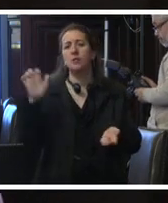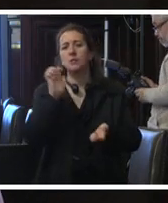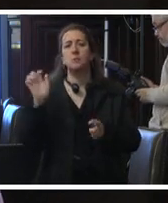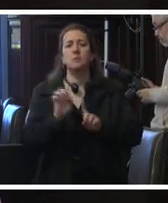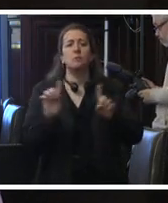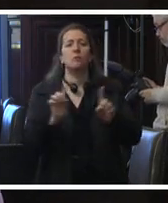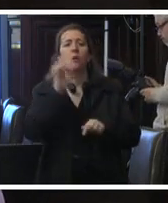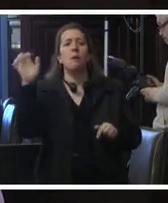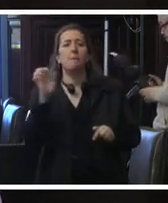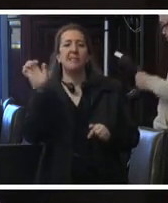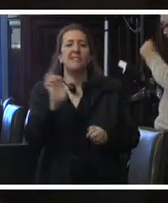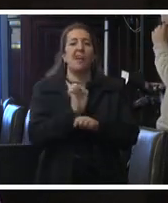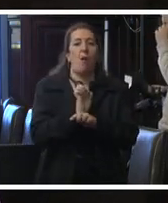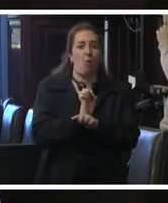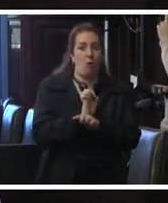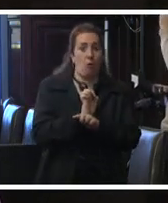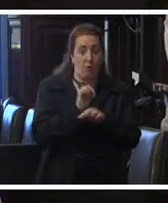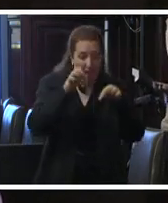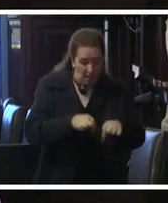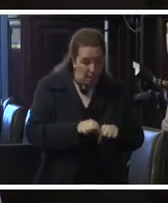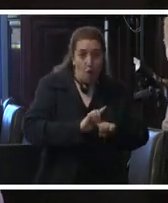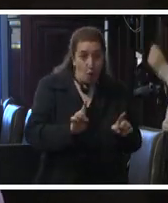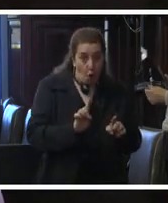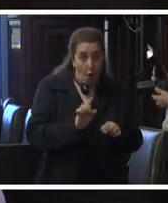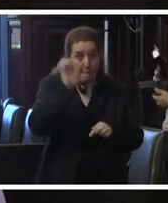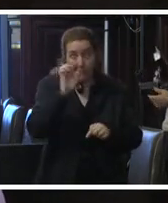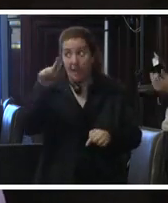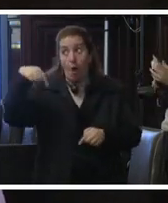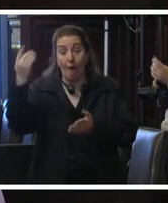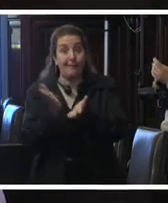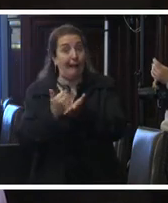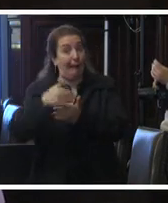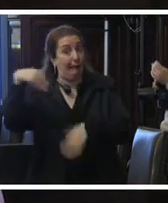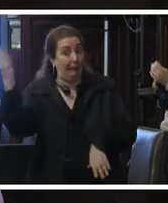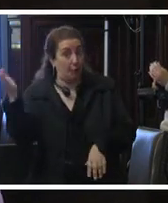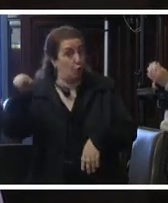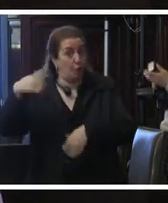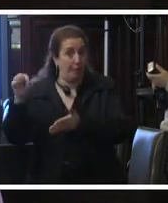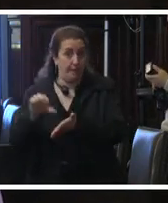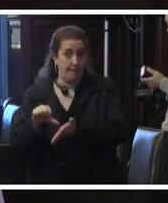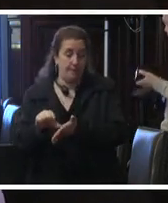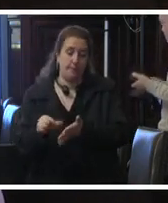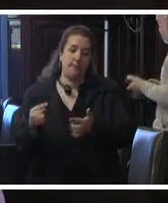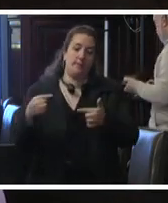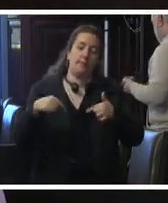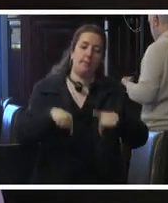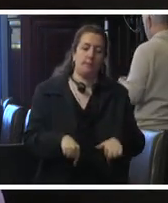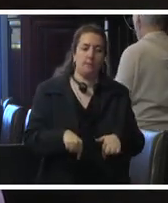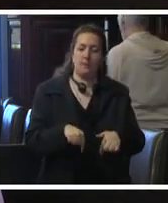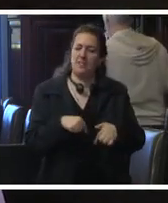son empresas ecuatorianas, son extranjeras, donde estos territorios son territorios ancestrales, de